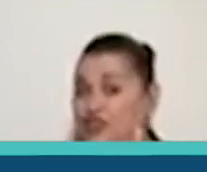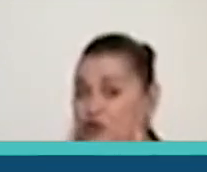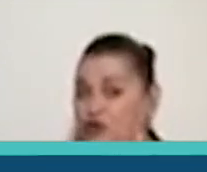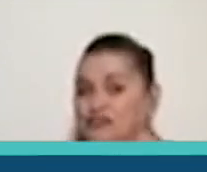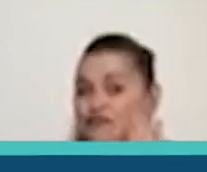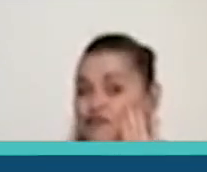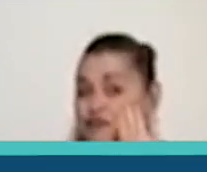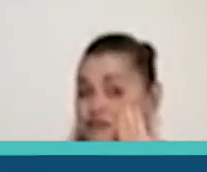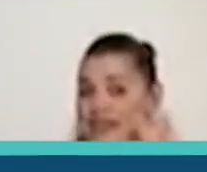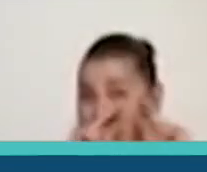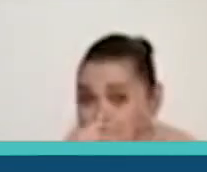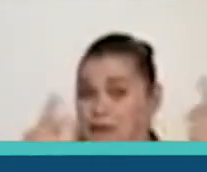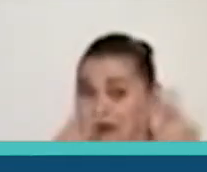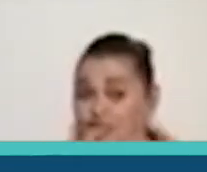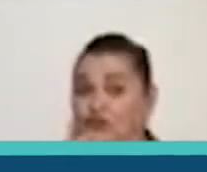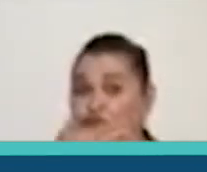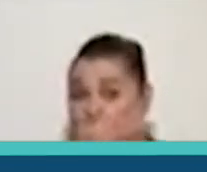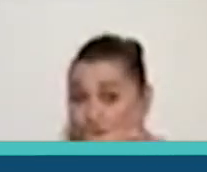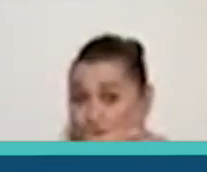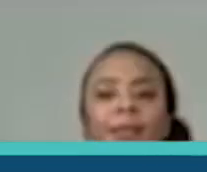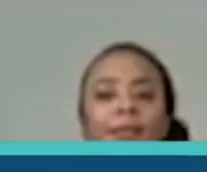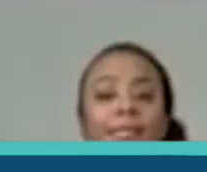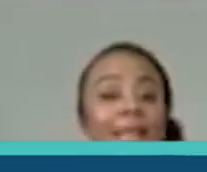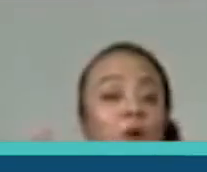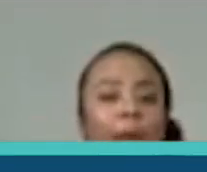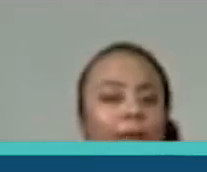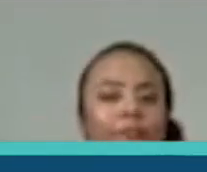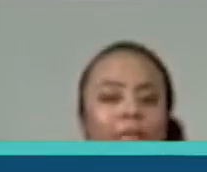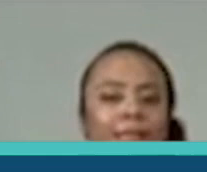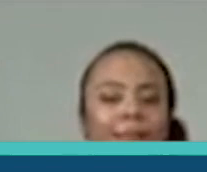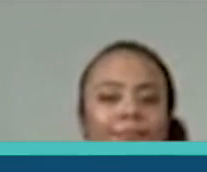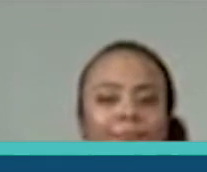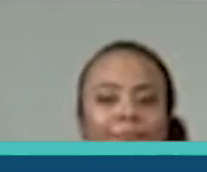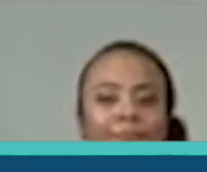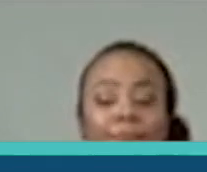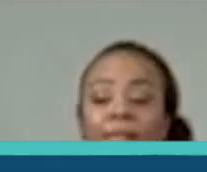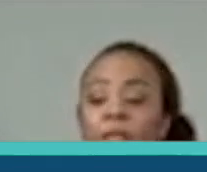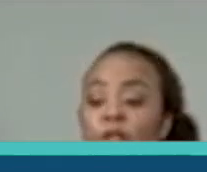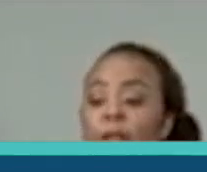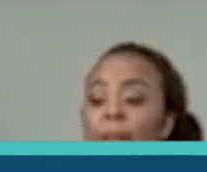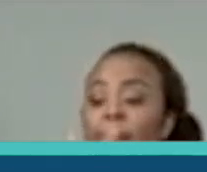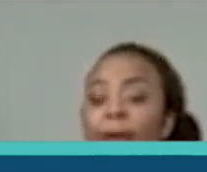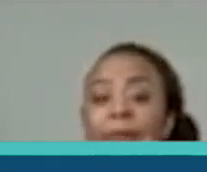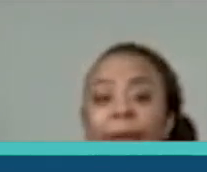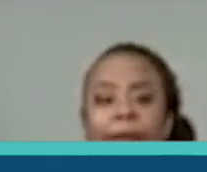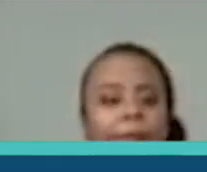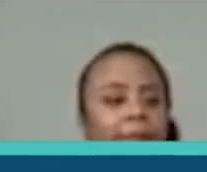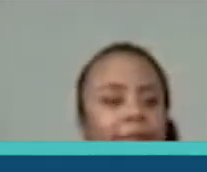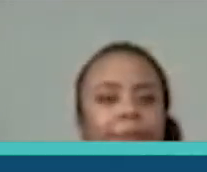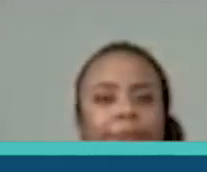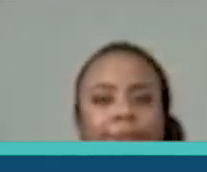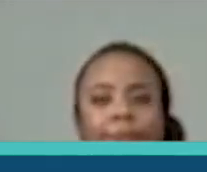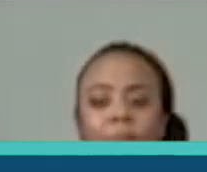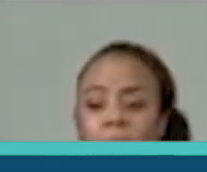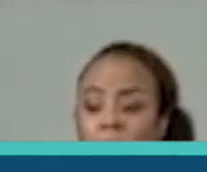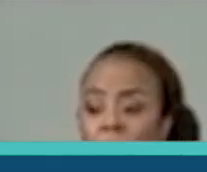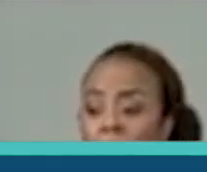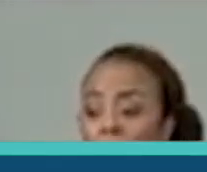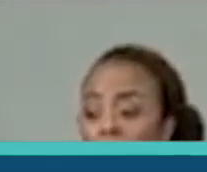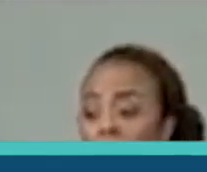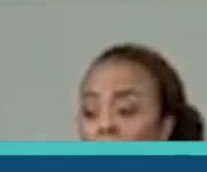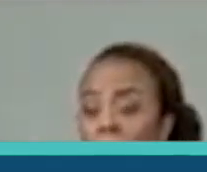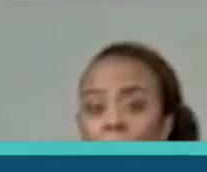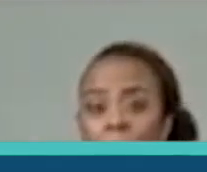rating promedio de 0.67%, lo cual representa 16,709 personas que lo vieron por